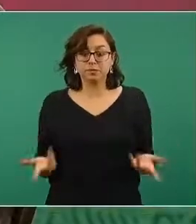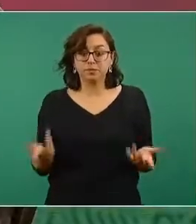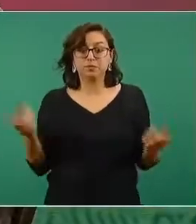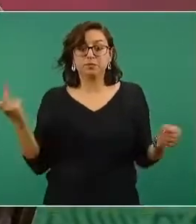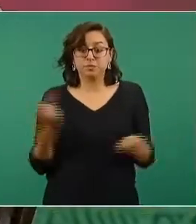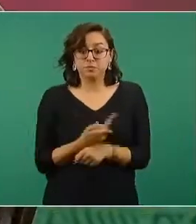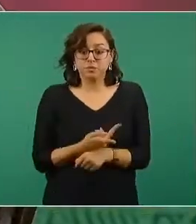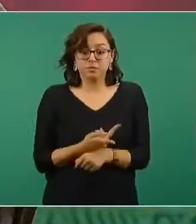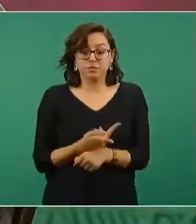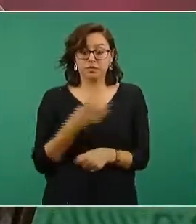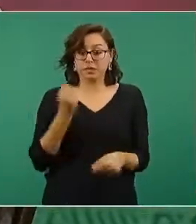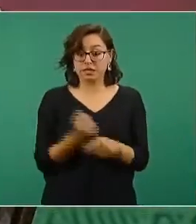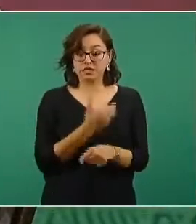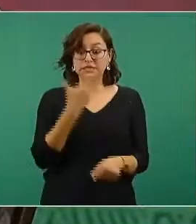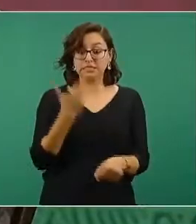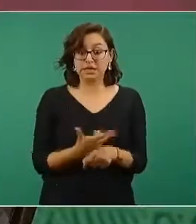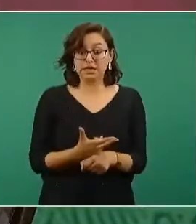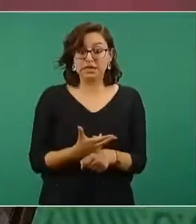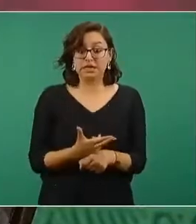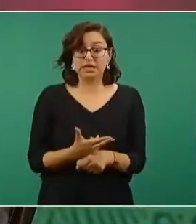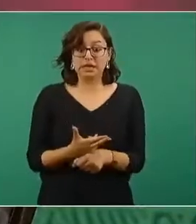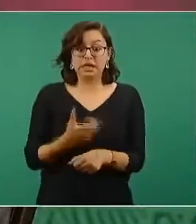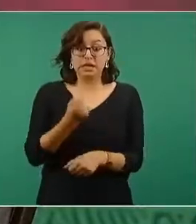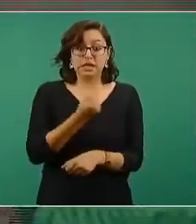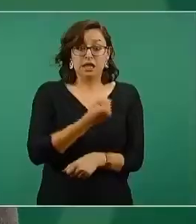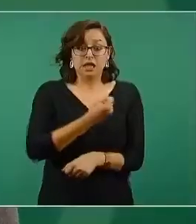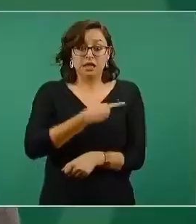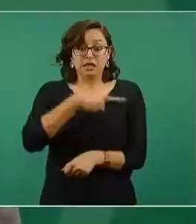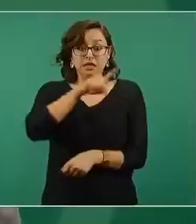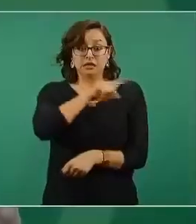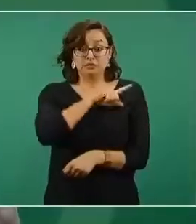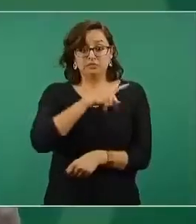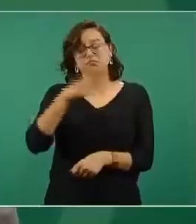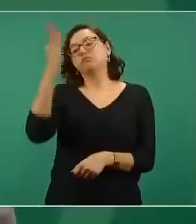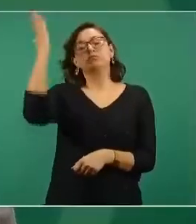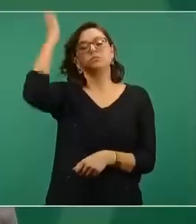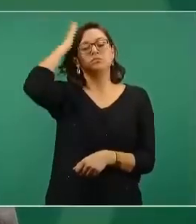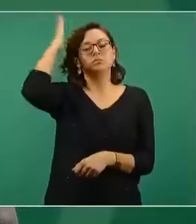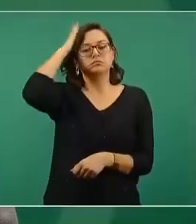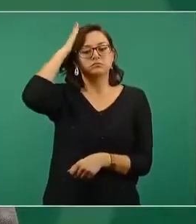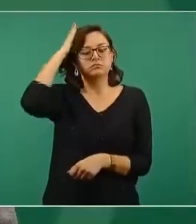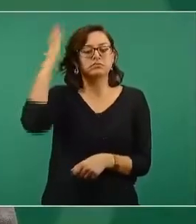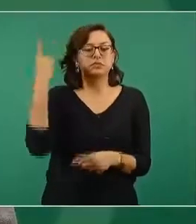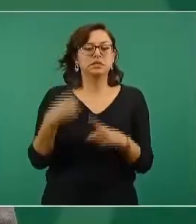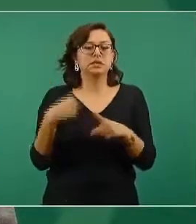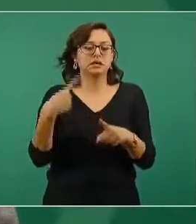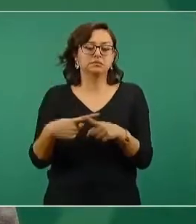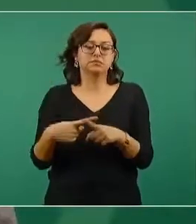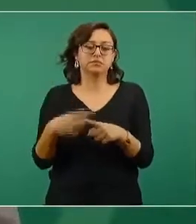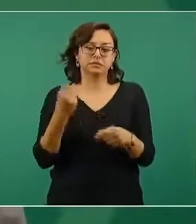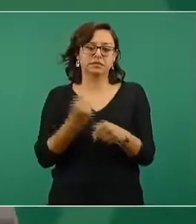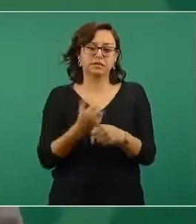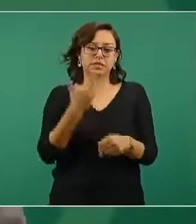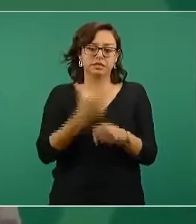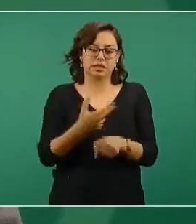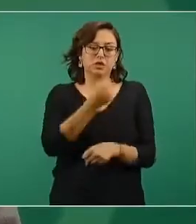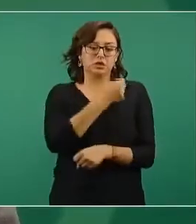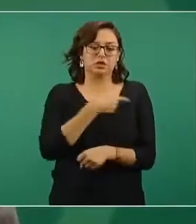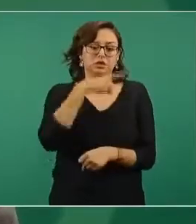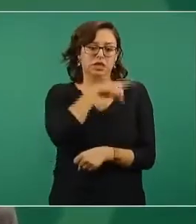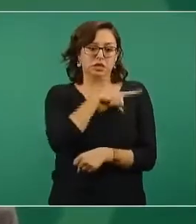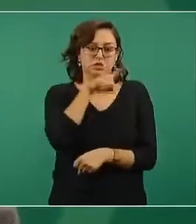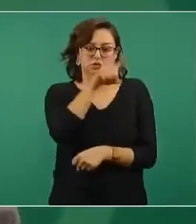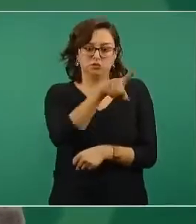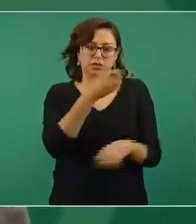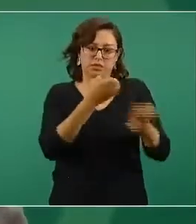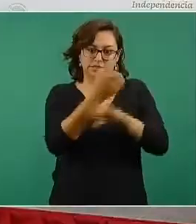Pues principalmente estos COEVAS, pues precisamente los preside el secretario de Salud del Estado. Entonces, aquí es donde está la